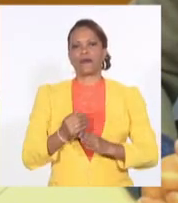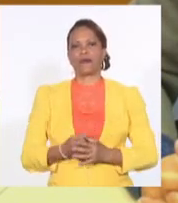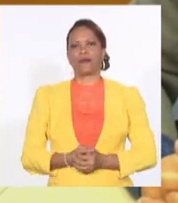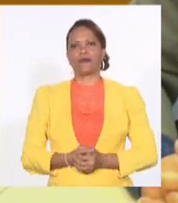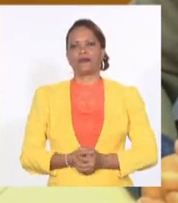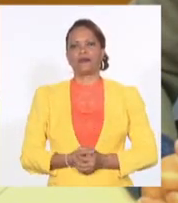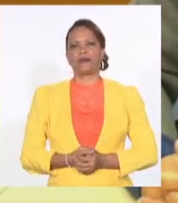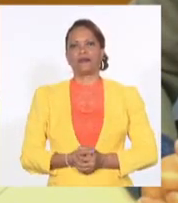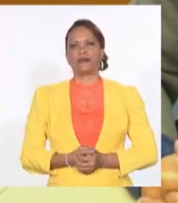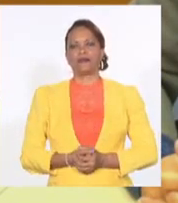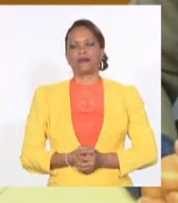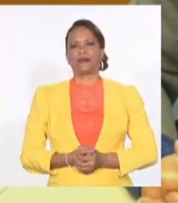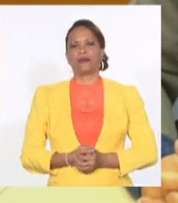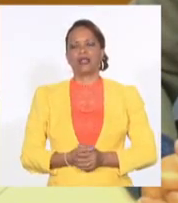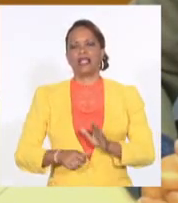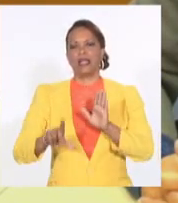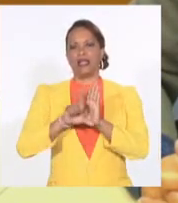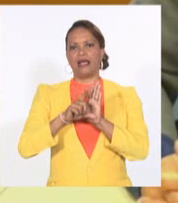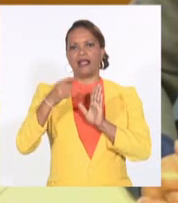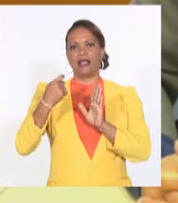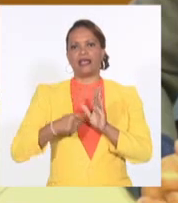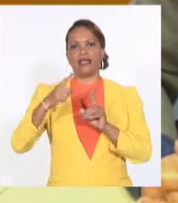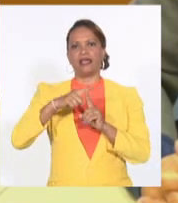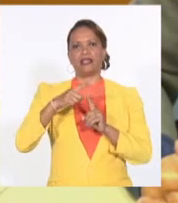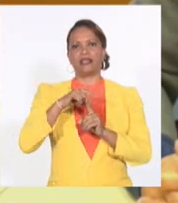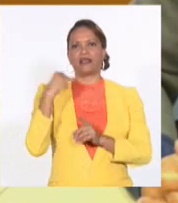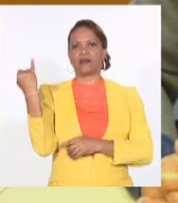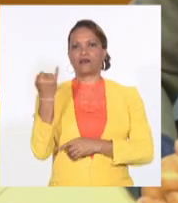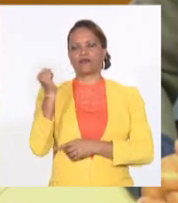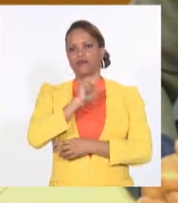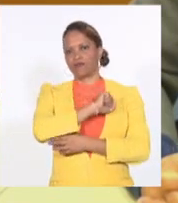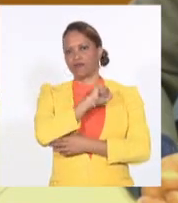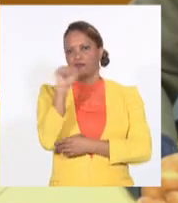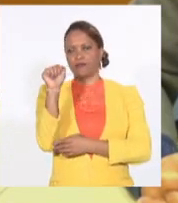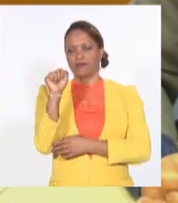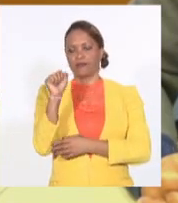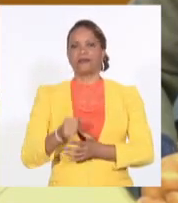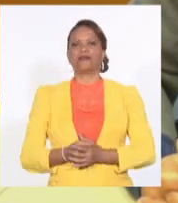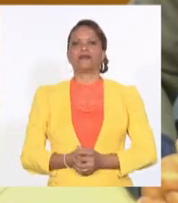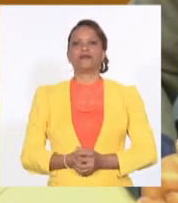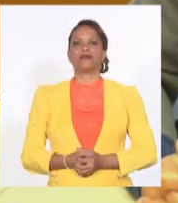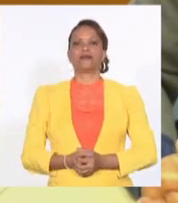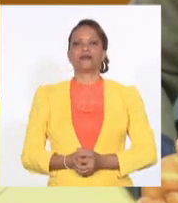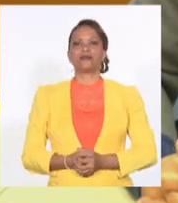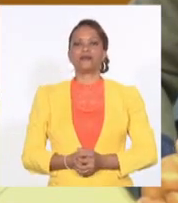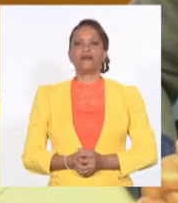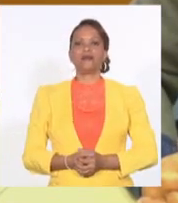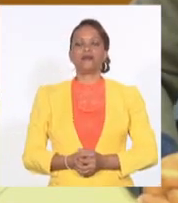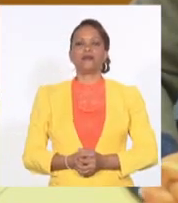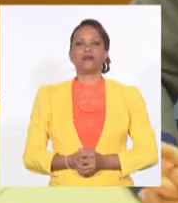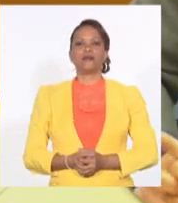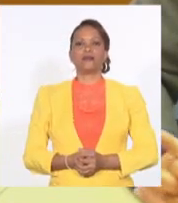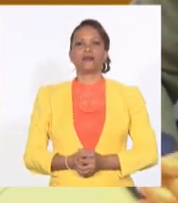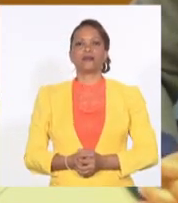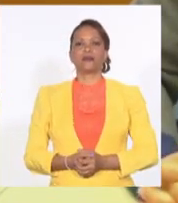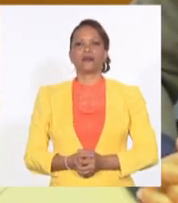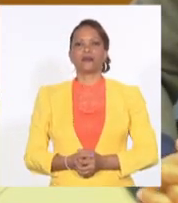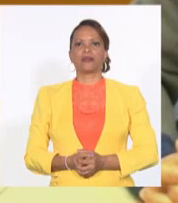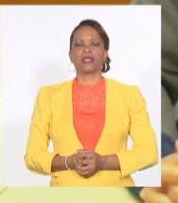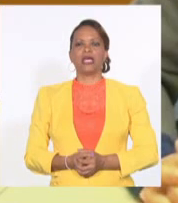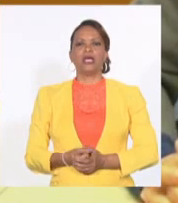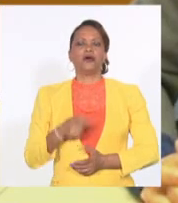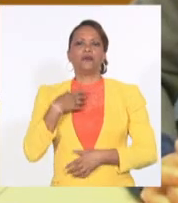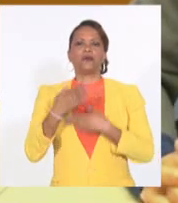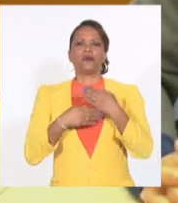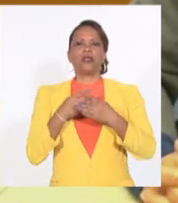Victoria de las leyes y tratados internacionales, el que ha ocurrido aquí, y que para nada es cuestión bilateral el